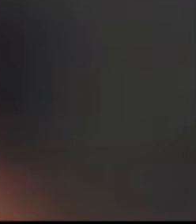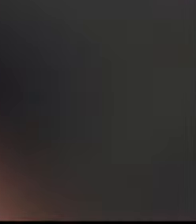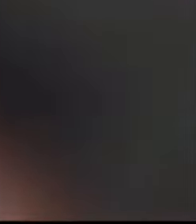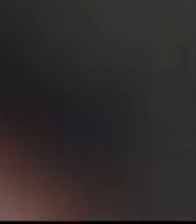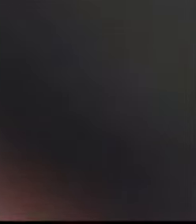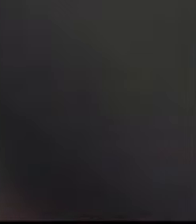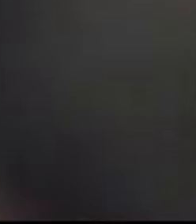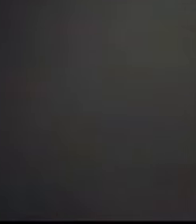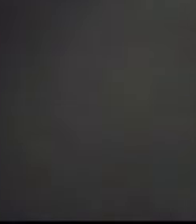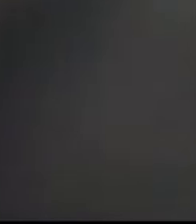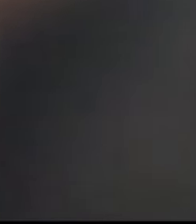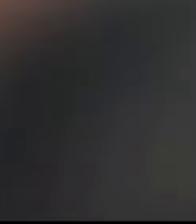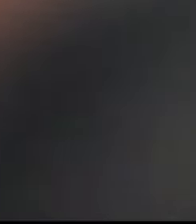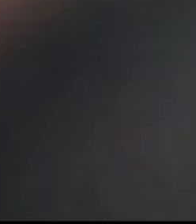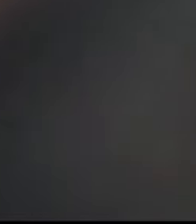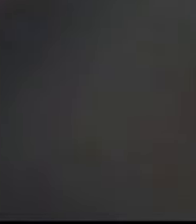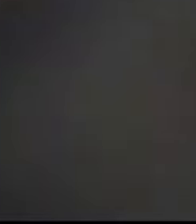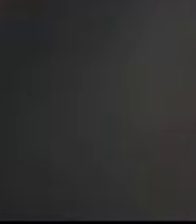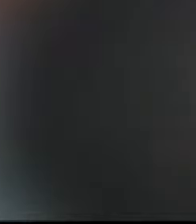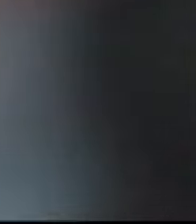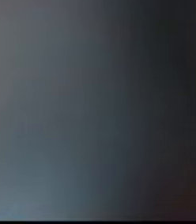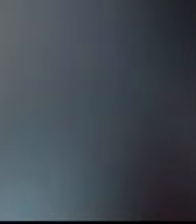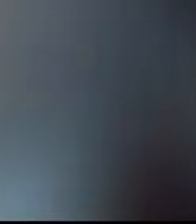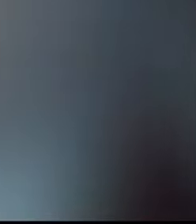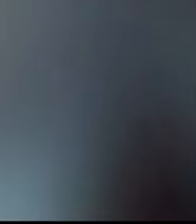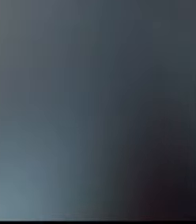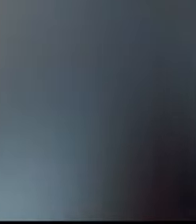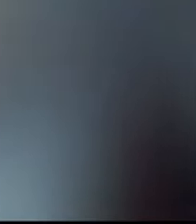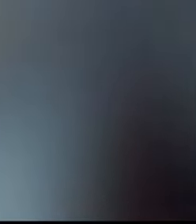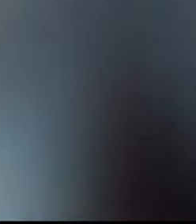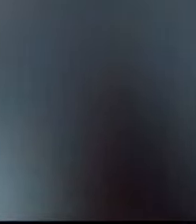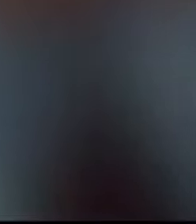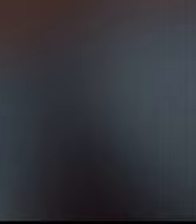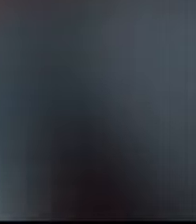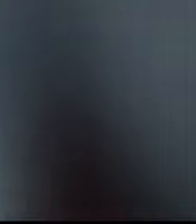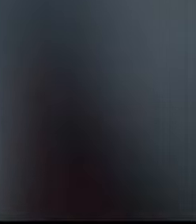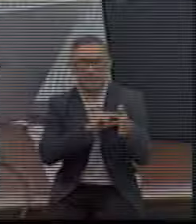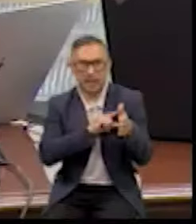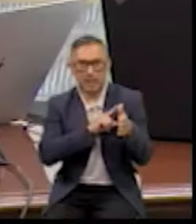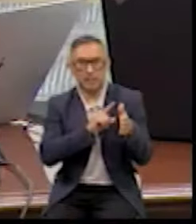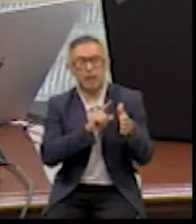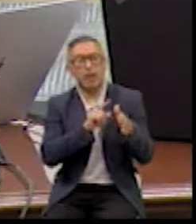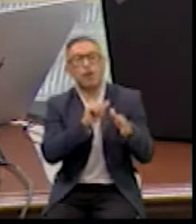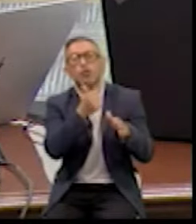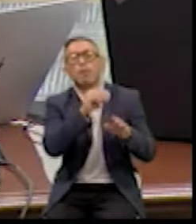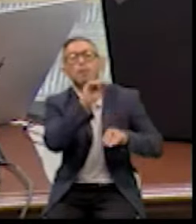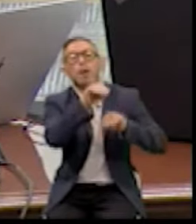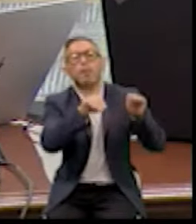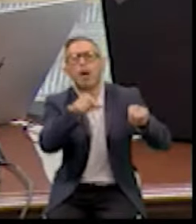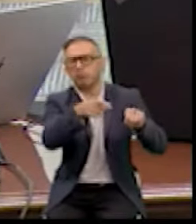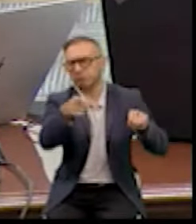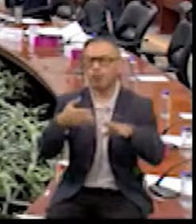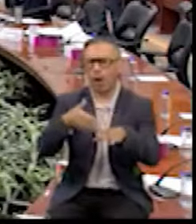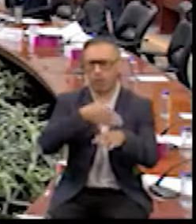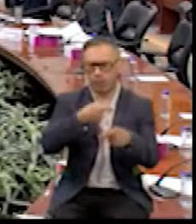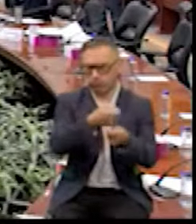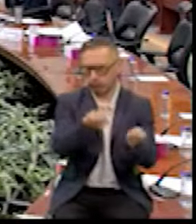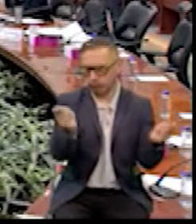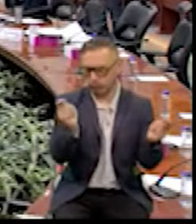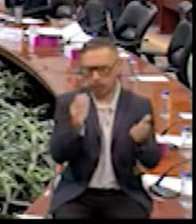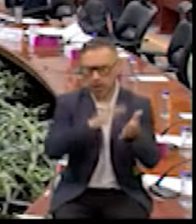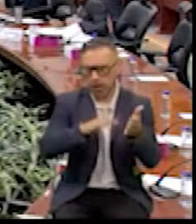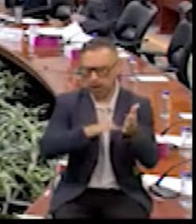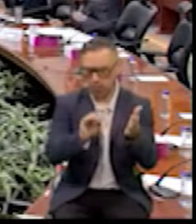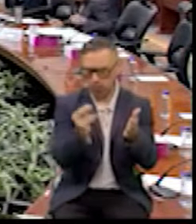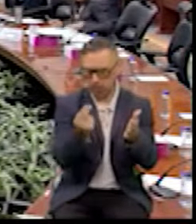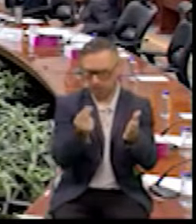habrá elecciones el próximo año. Aquí en la Ciudad de México, aunque aún no hay candidatos, ayer se formalizaron las alianzas conformadas por